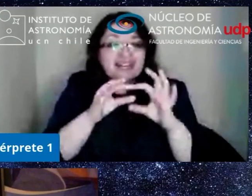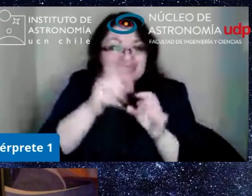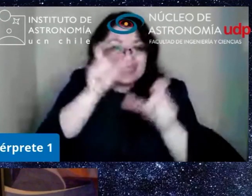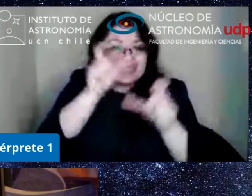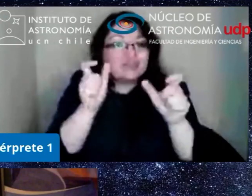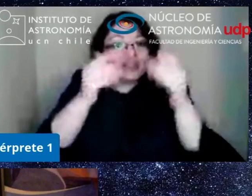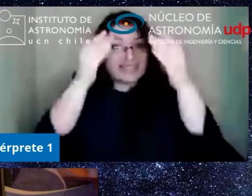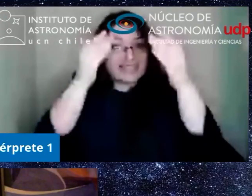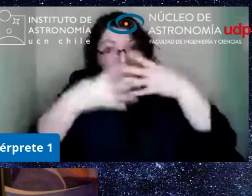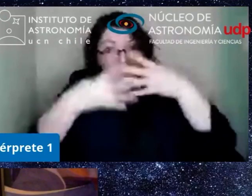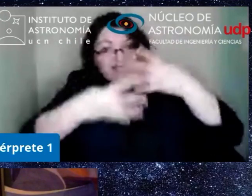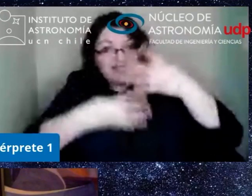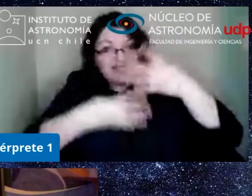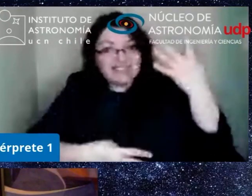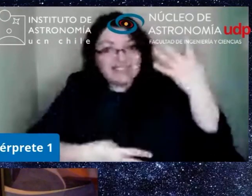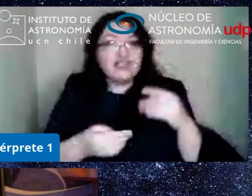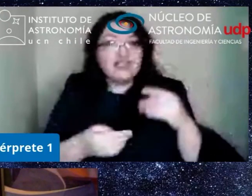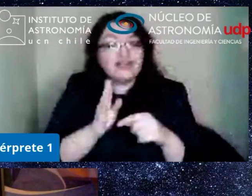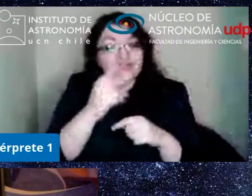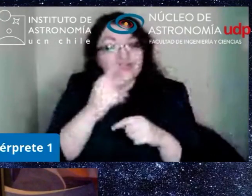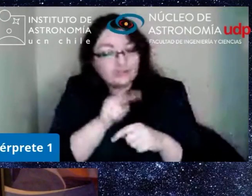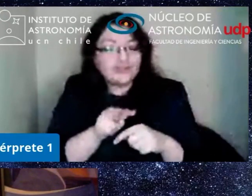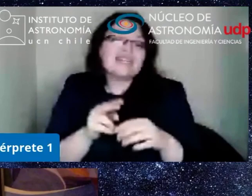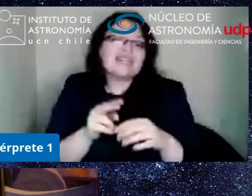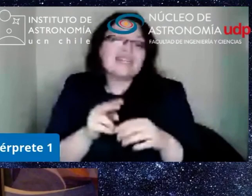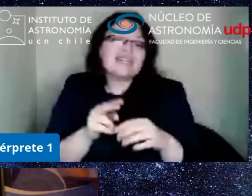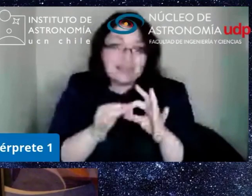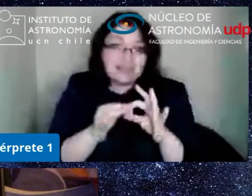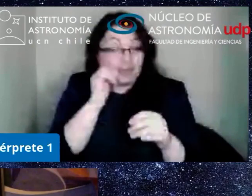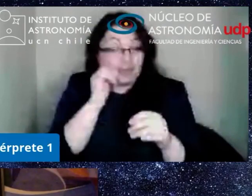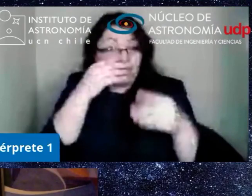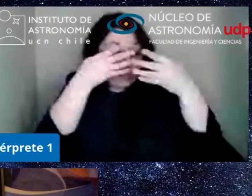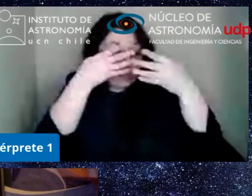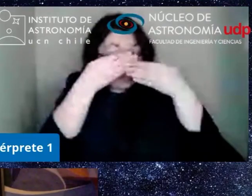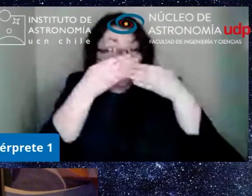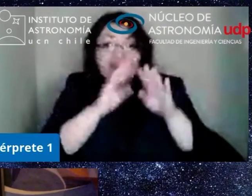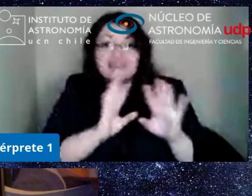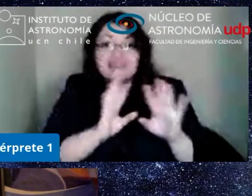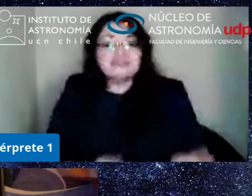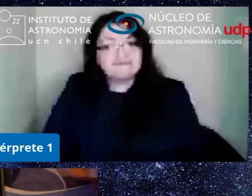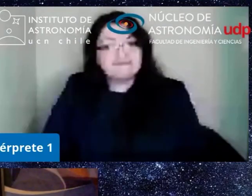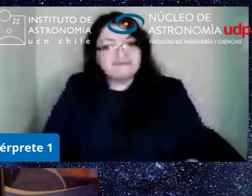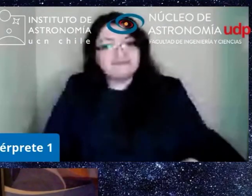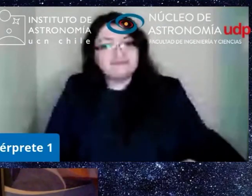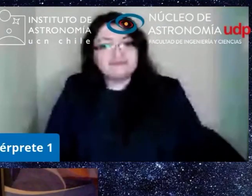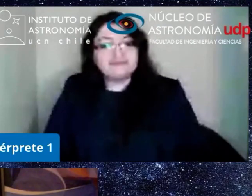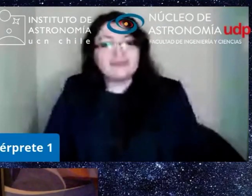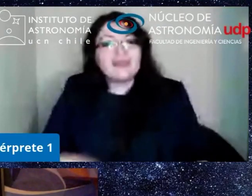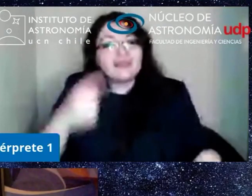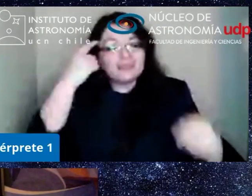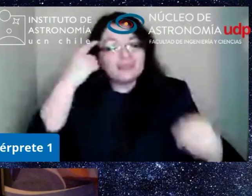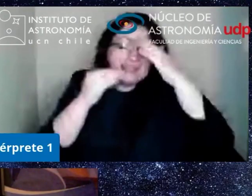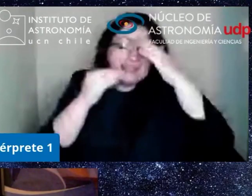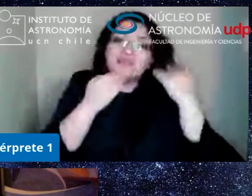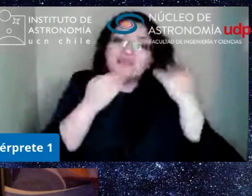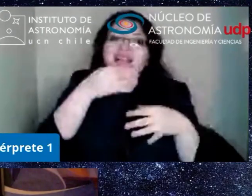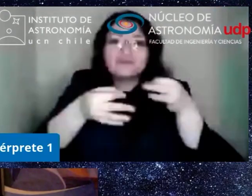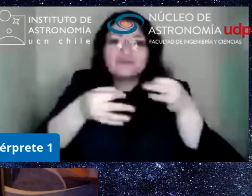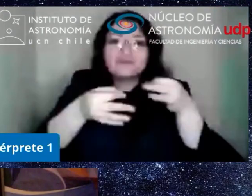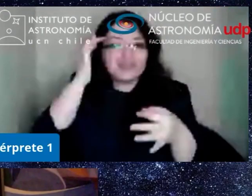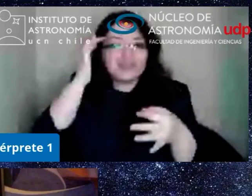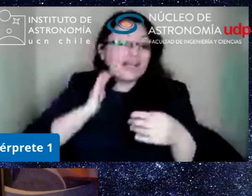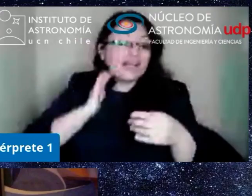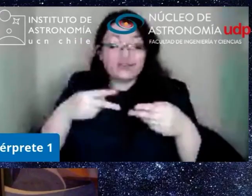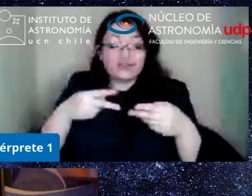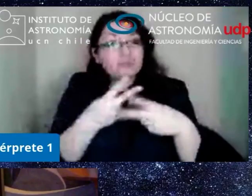que todavía los veo, así que muchas gracias. En un ratito más no los voy a poder ver. Pero les cuento que también estamos transmitiendo por el